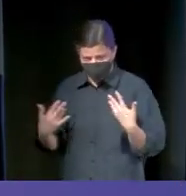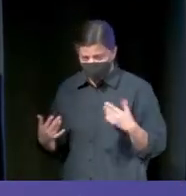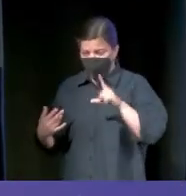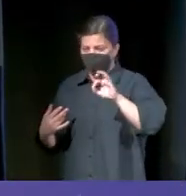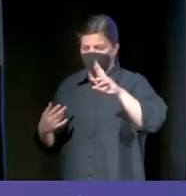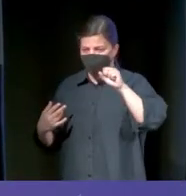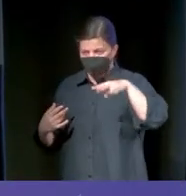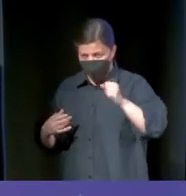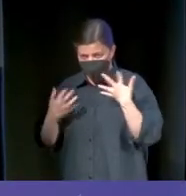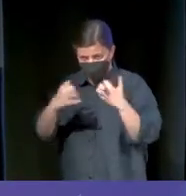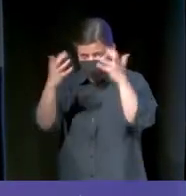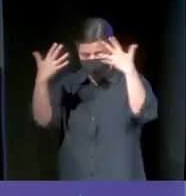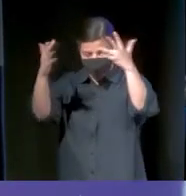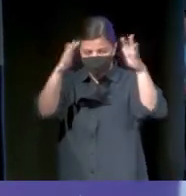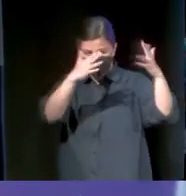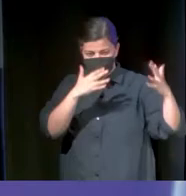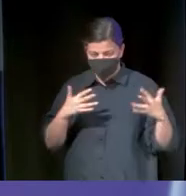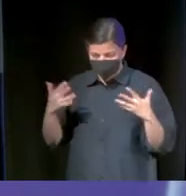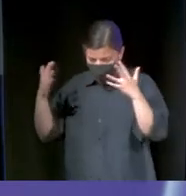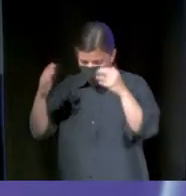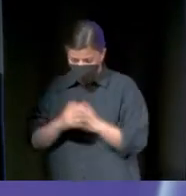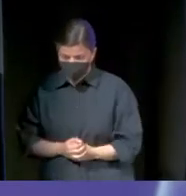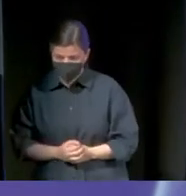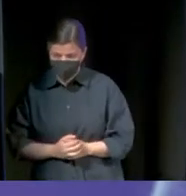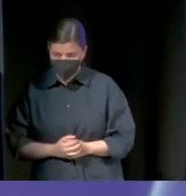escenario hola